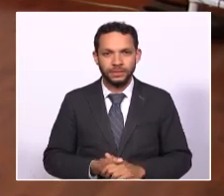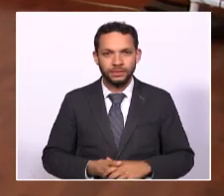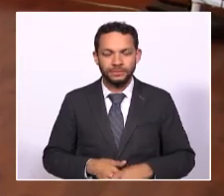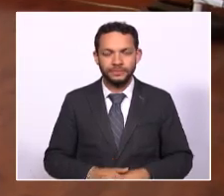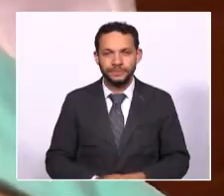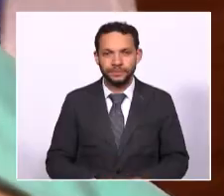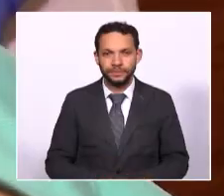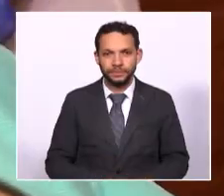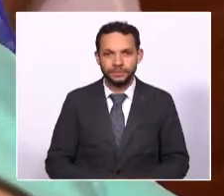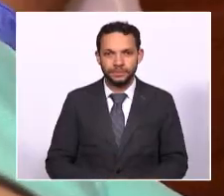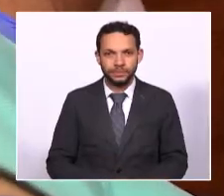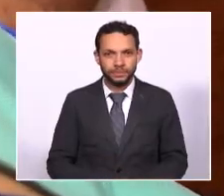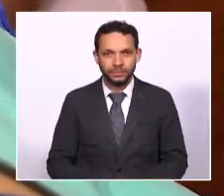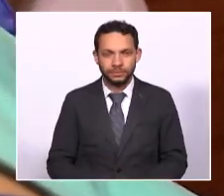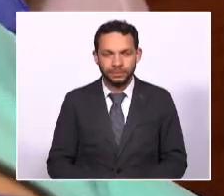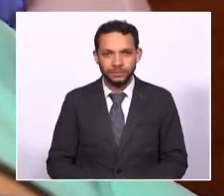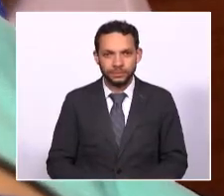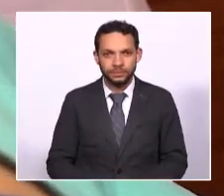A este lado.